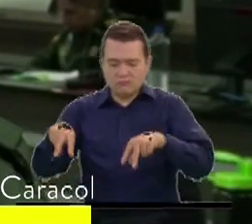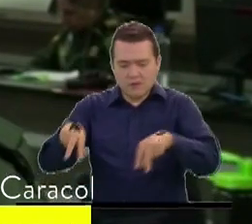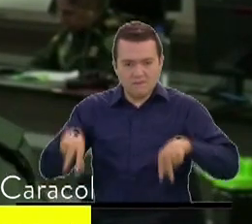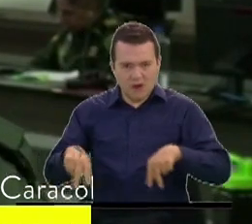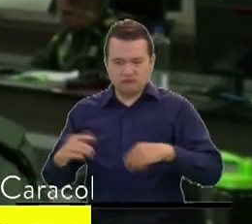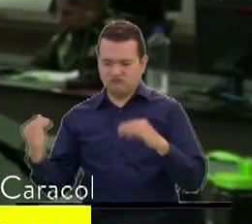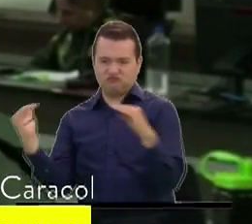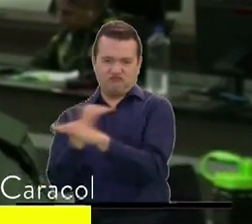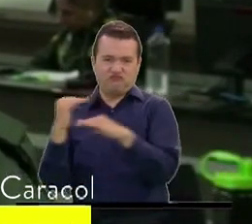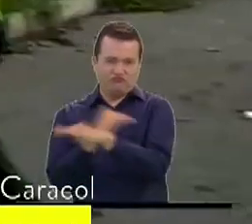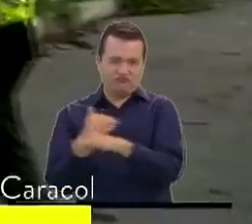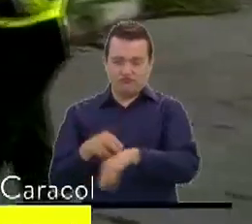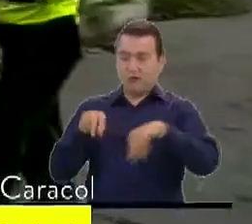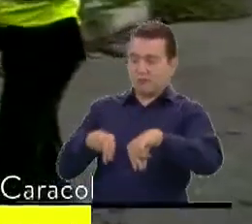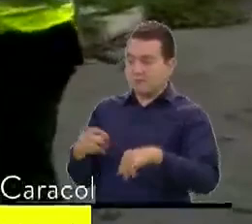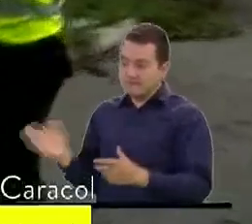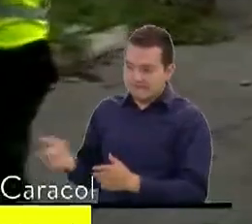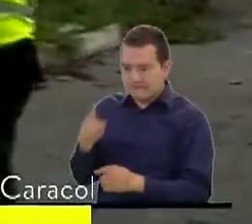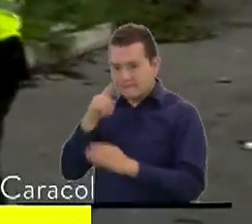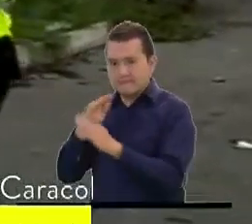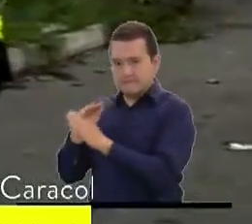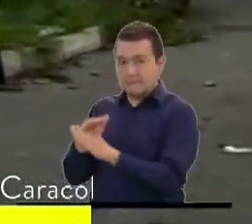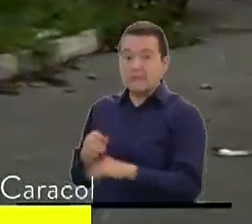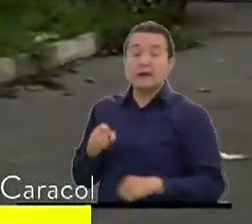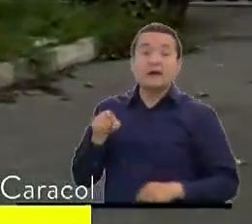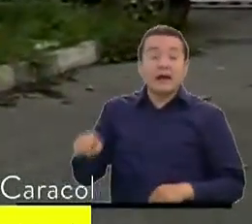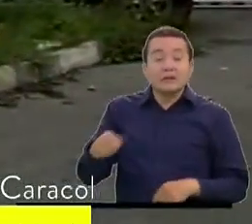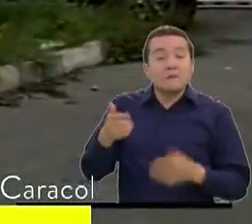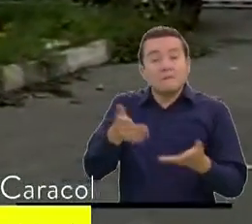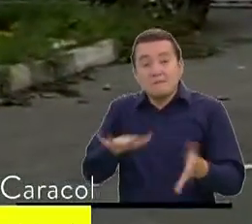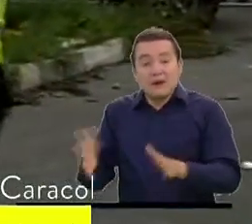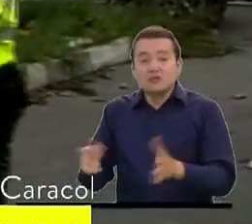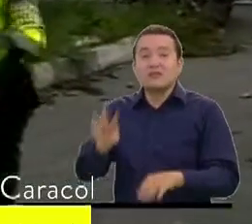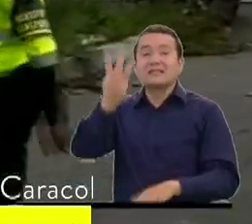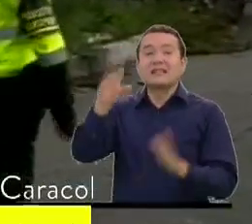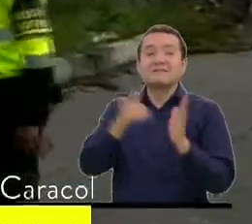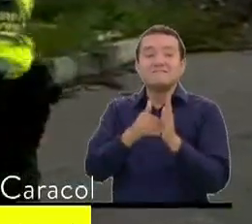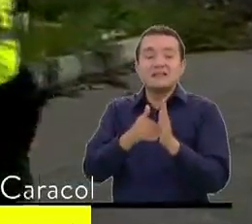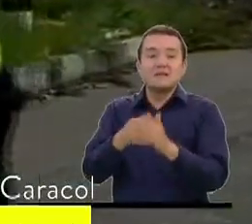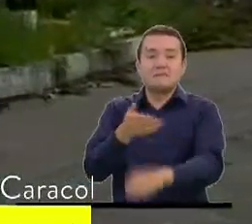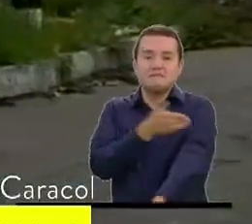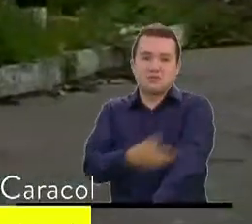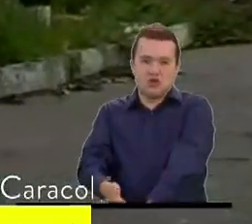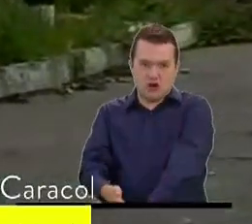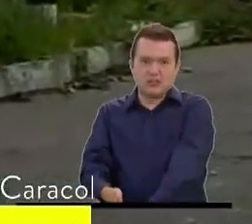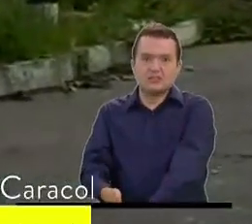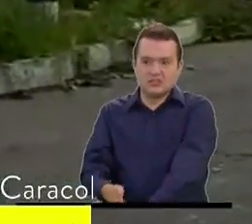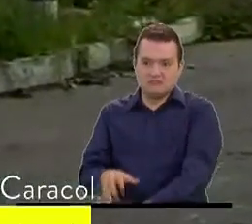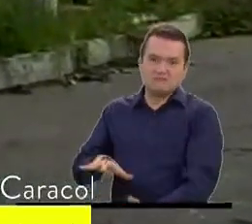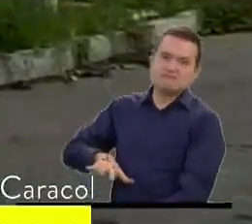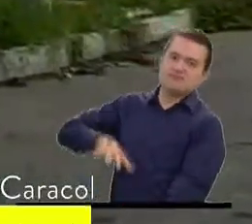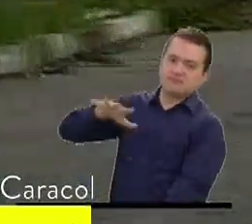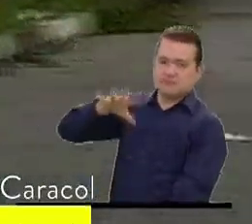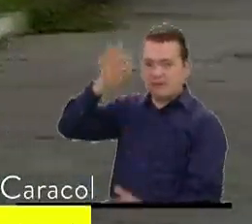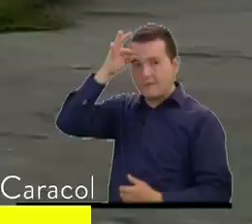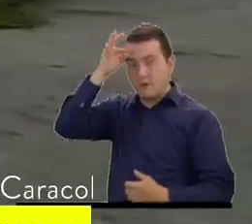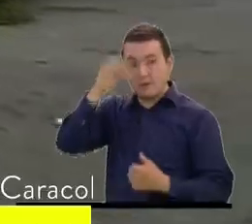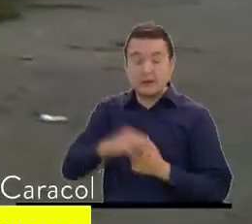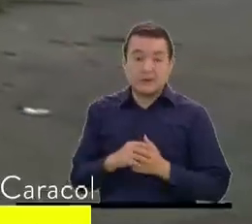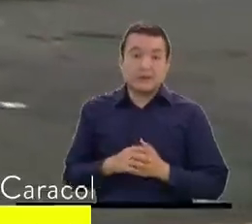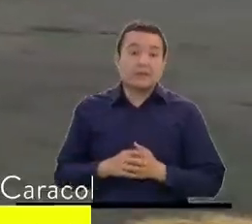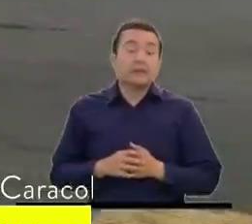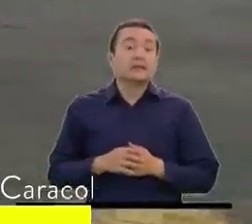es importante indicar que tiene un costo aproximado de 3.000 millones este alijo. La policía anunció que realizará